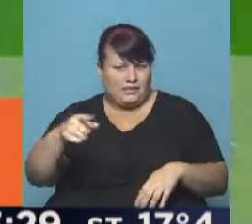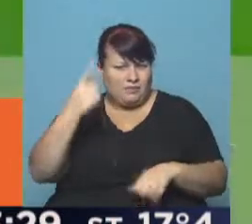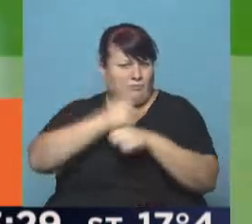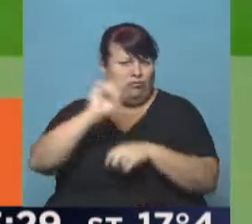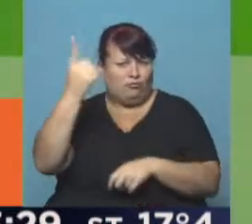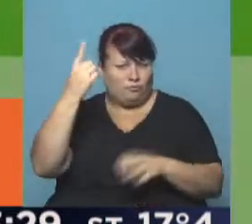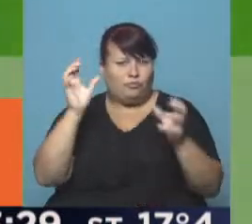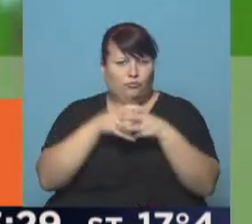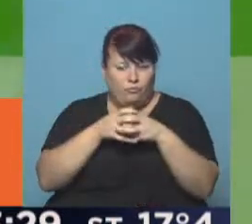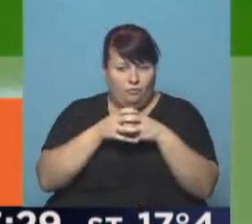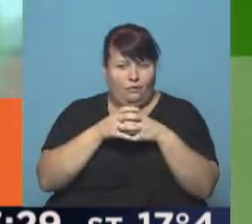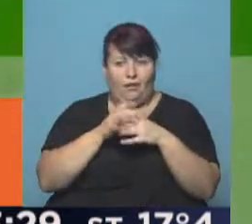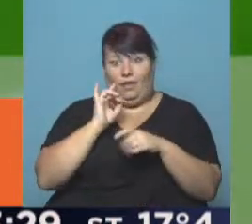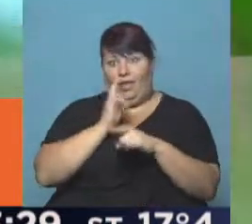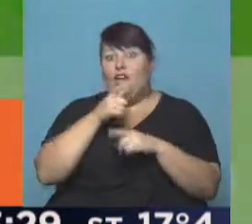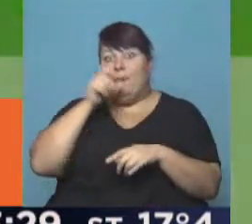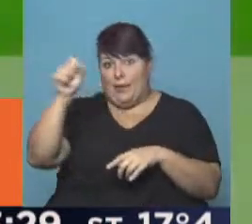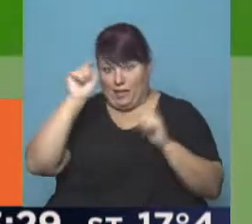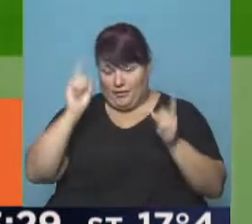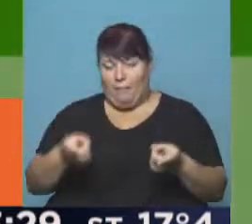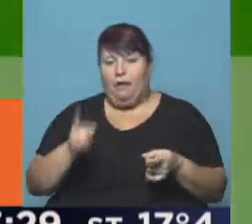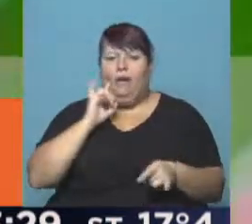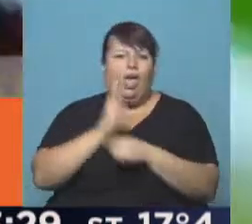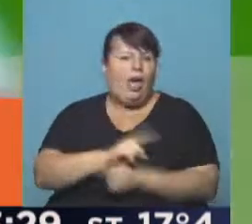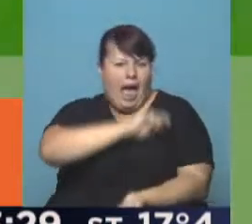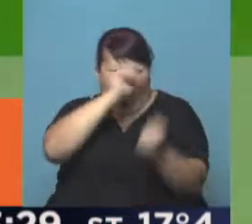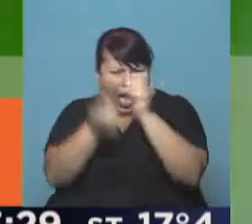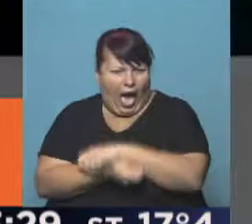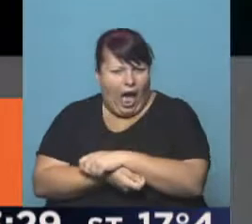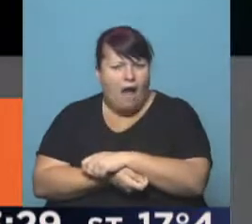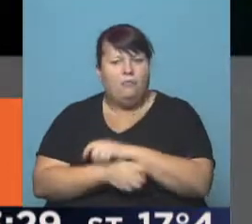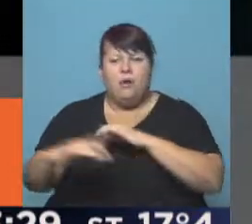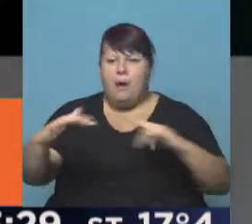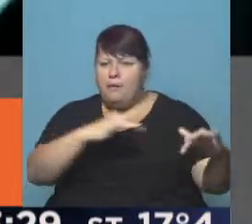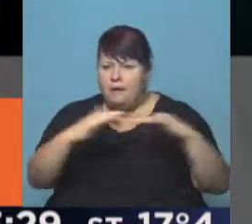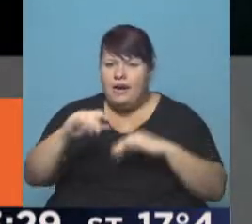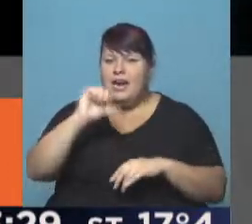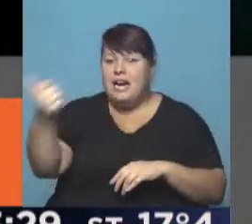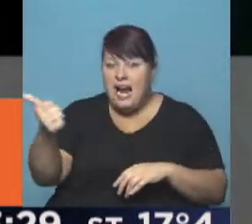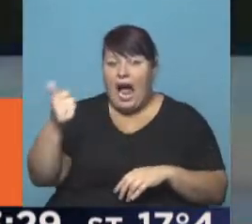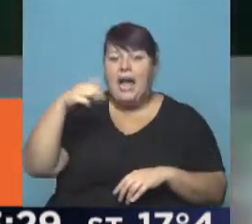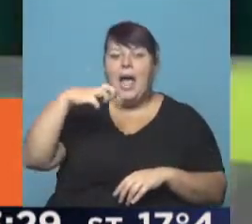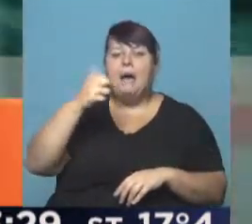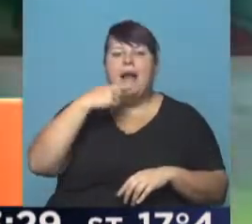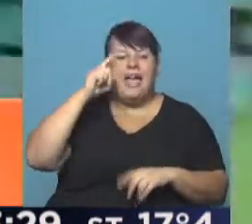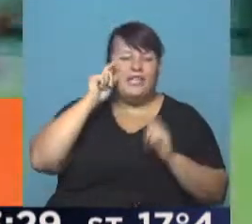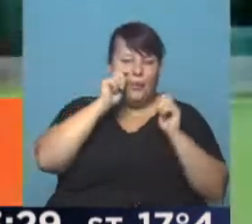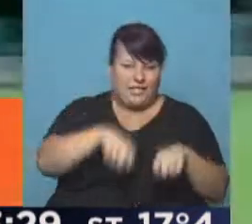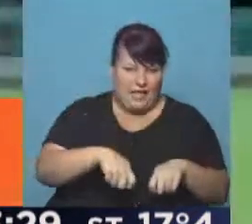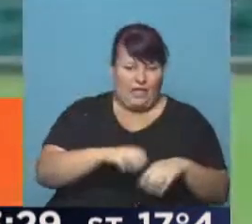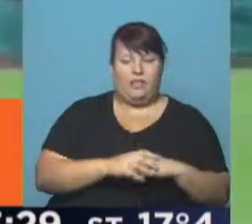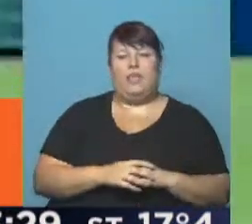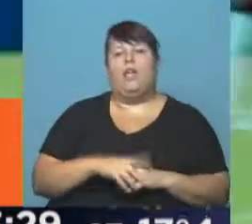en soledad del grupo y ni que hablar de la copa libertadores de américa pero cambió el cuadro de situación gano paranaense de visitante rodin el